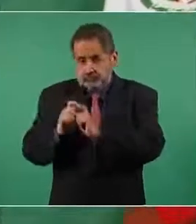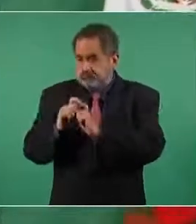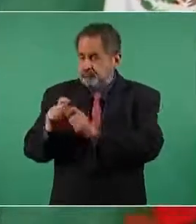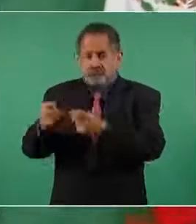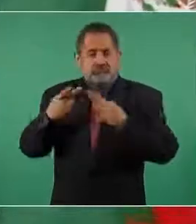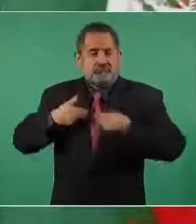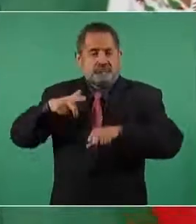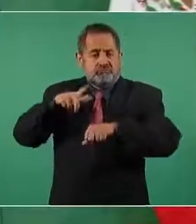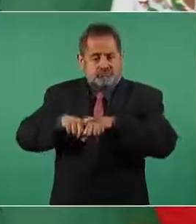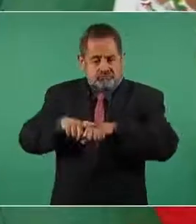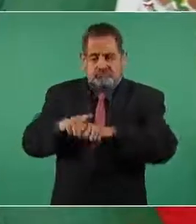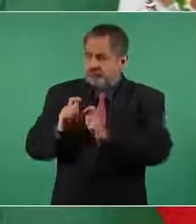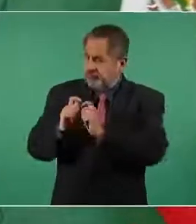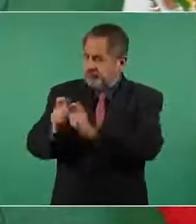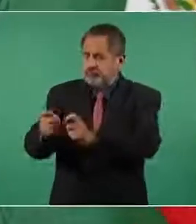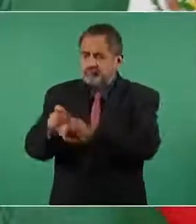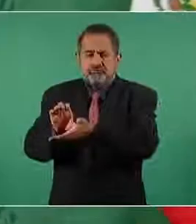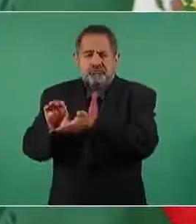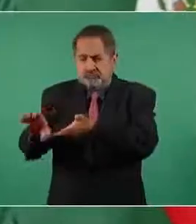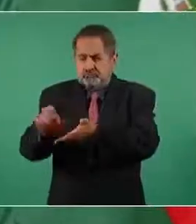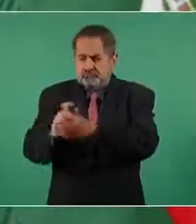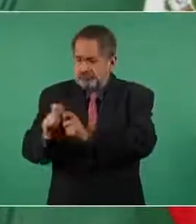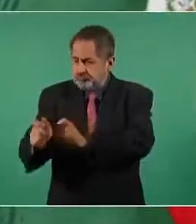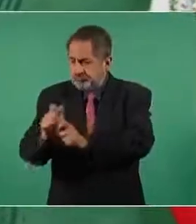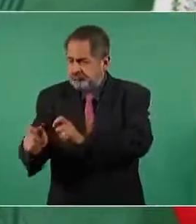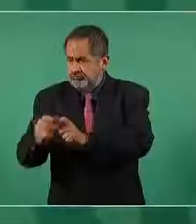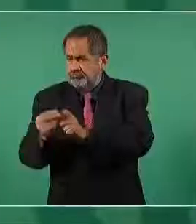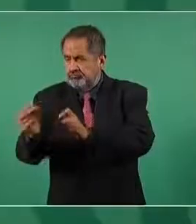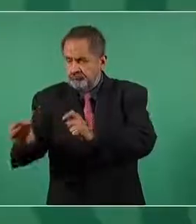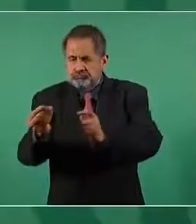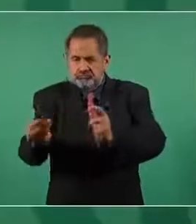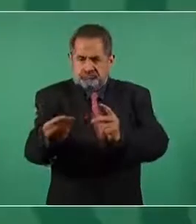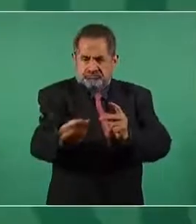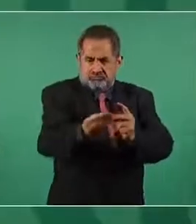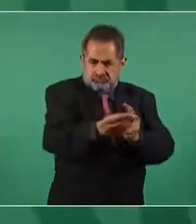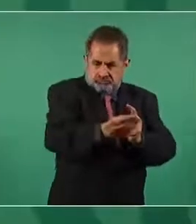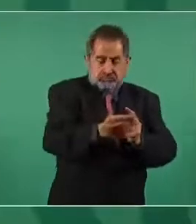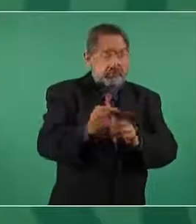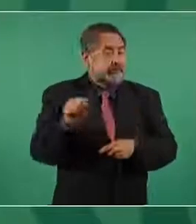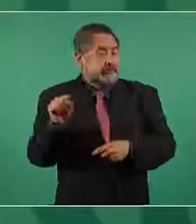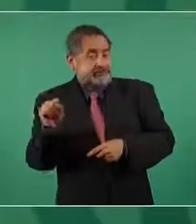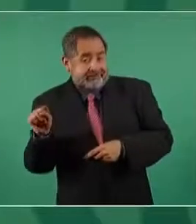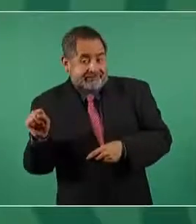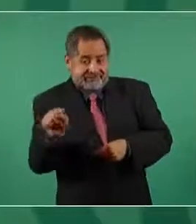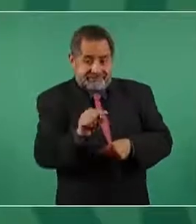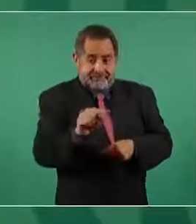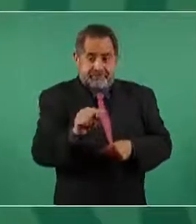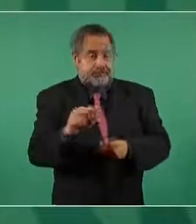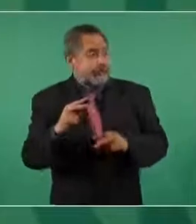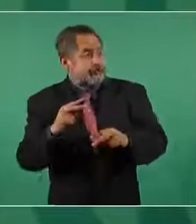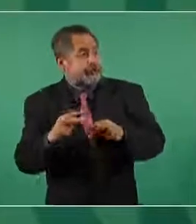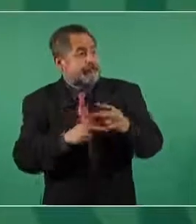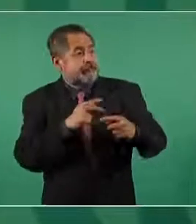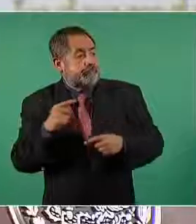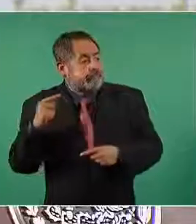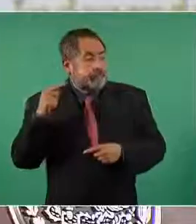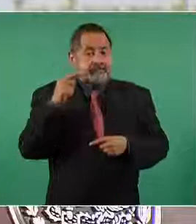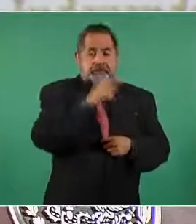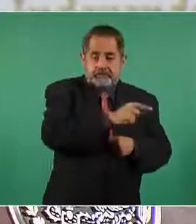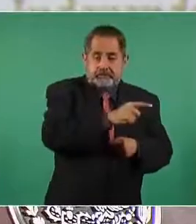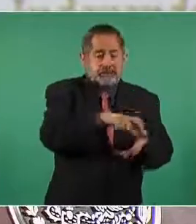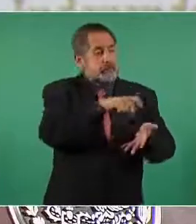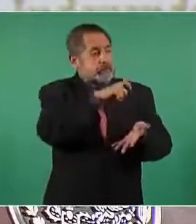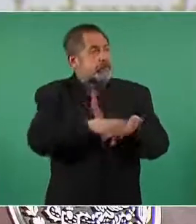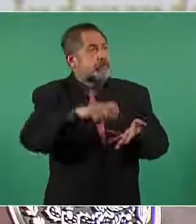decir, recursos, dinero, y ellos compran los materiales que